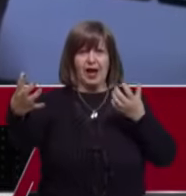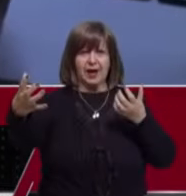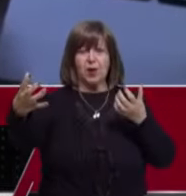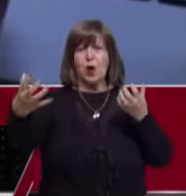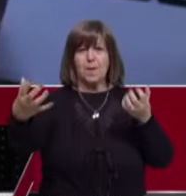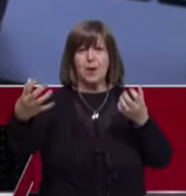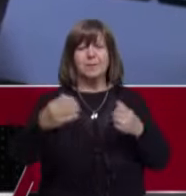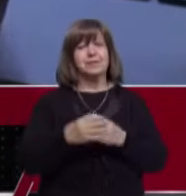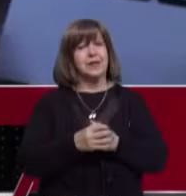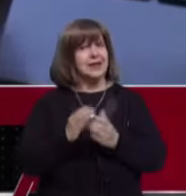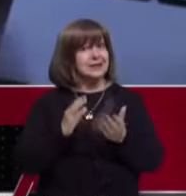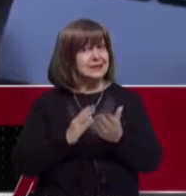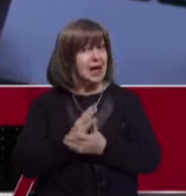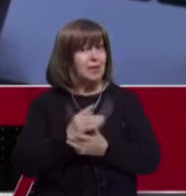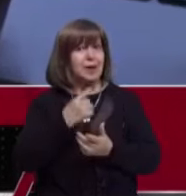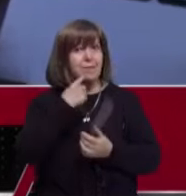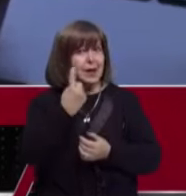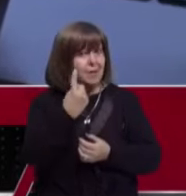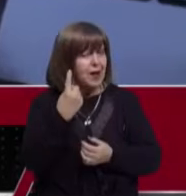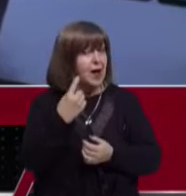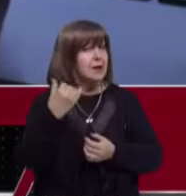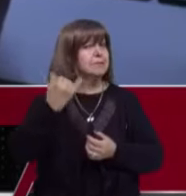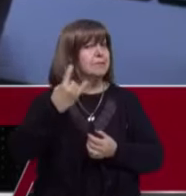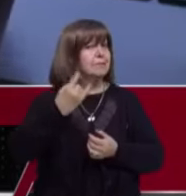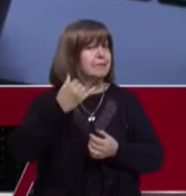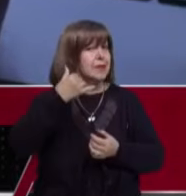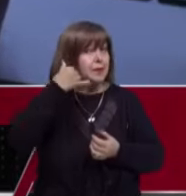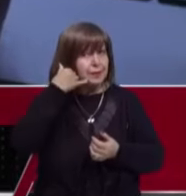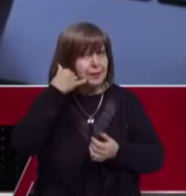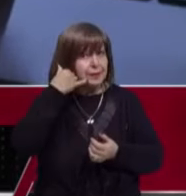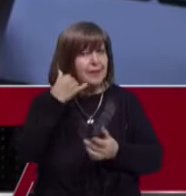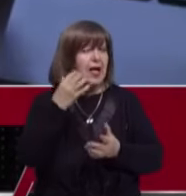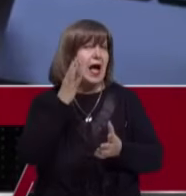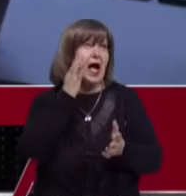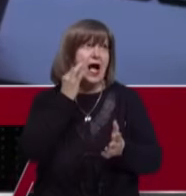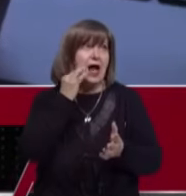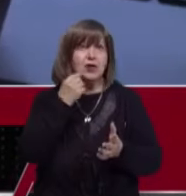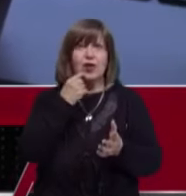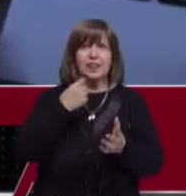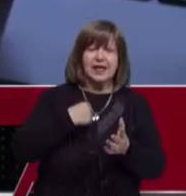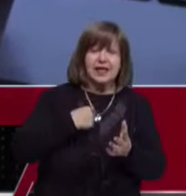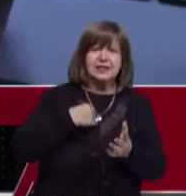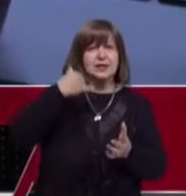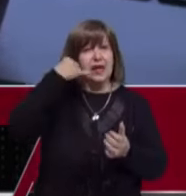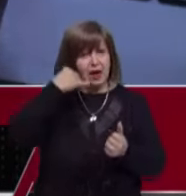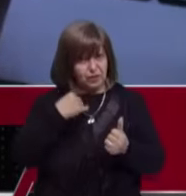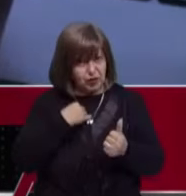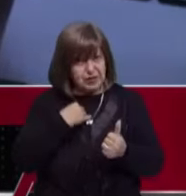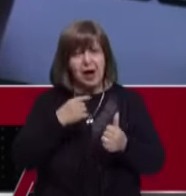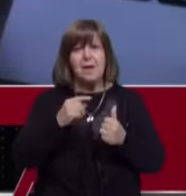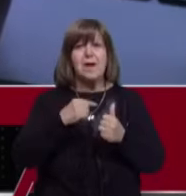siempre está este evento del engaño, ¿sí? De la ingeniería social, es decir, hay una circunstancia en donde o llaman por